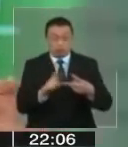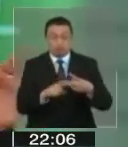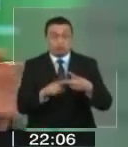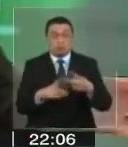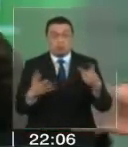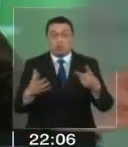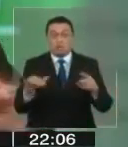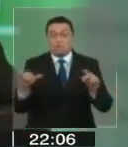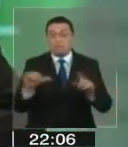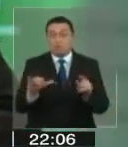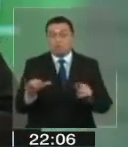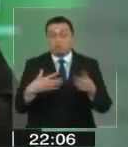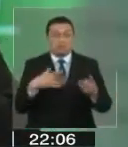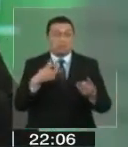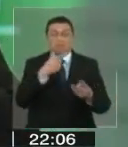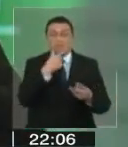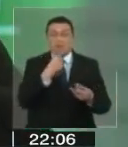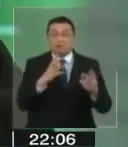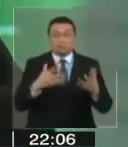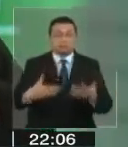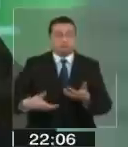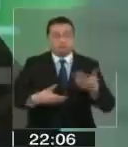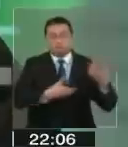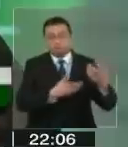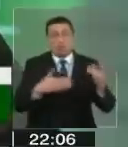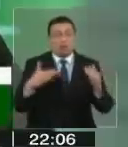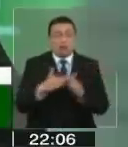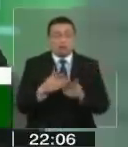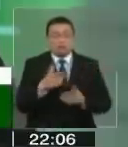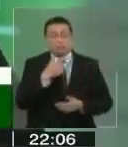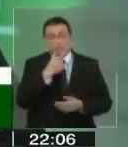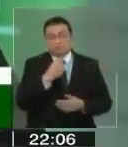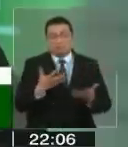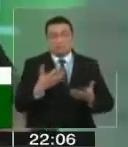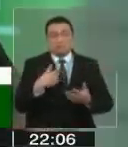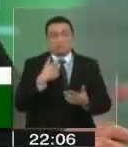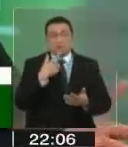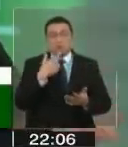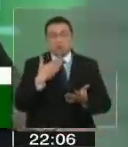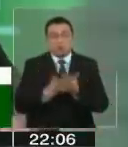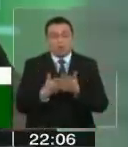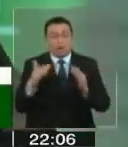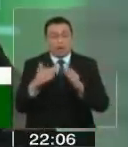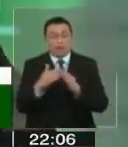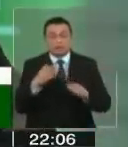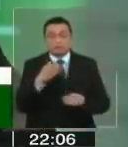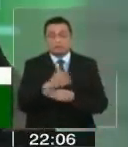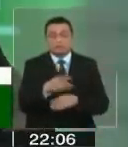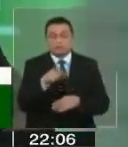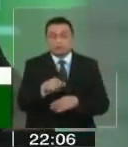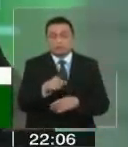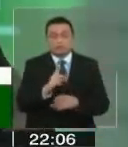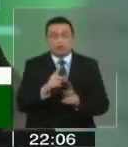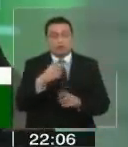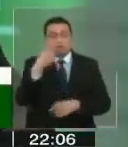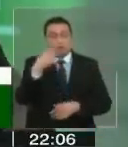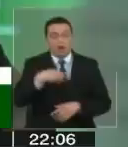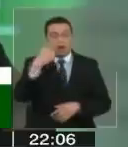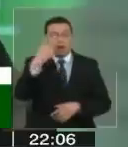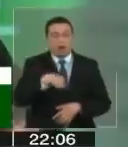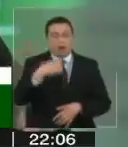bebé, me lo llevo a mi casa. Y cuando llega a la casa, este niño no para de